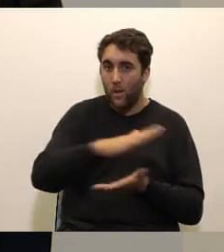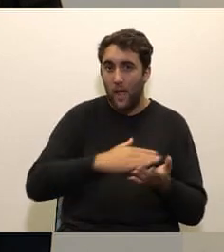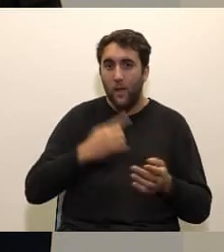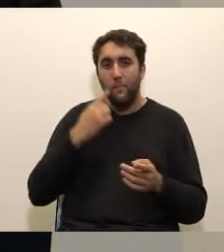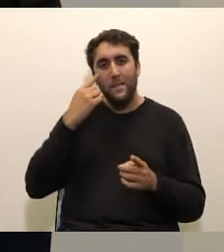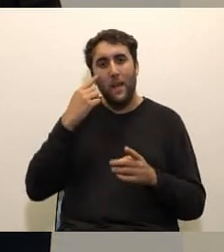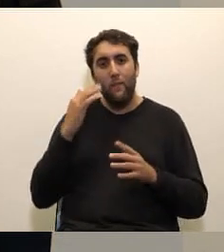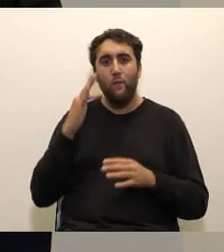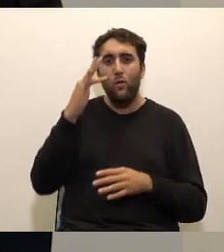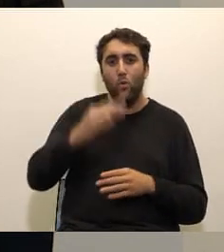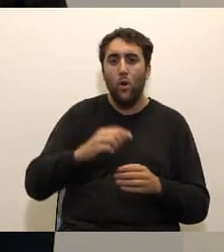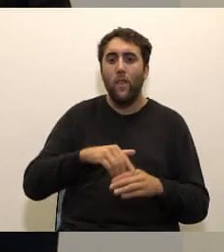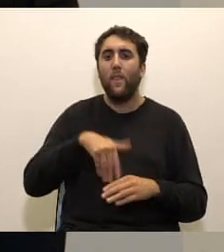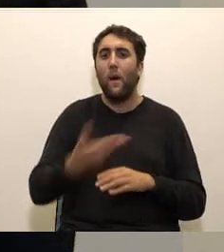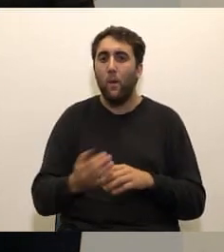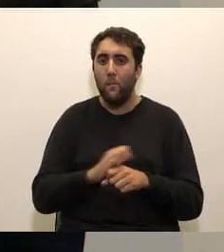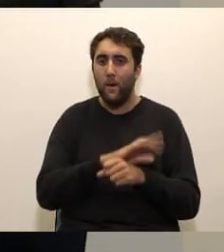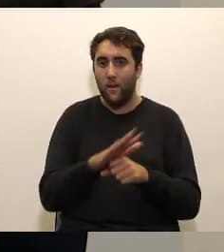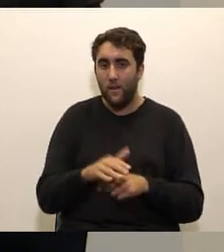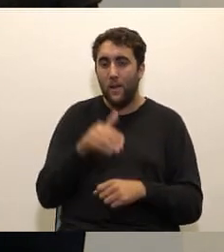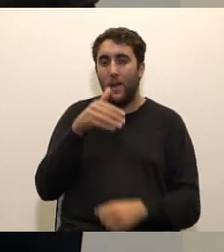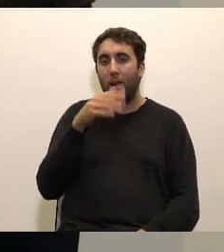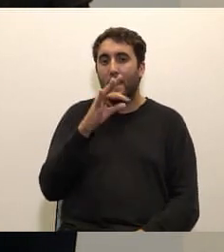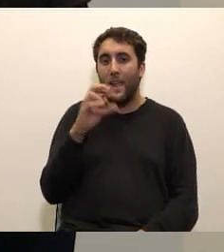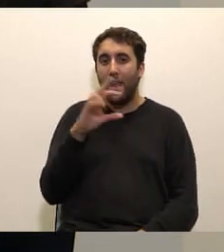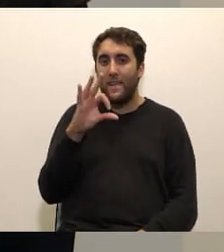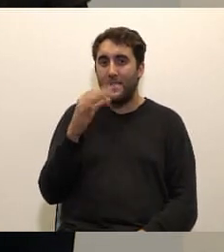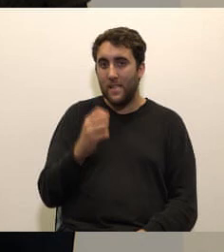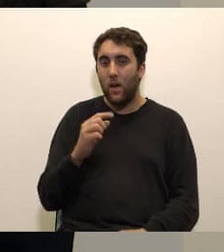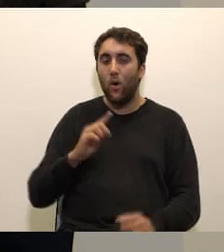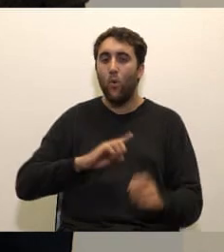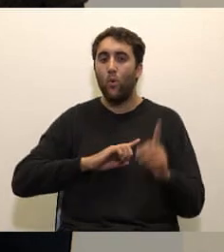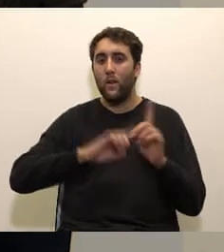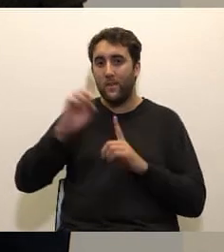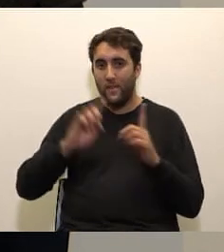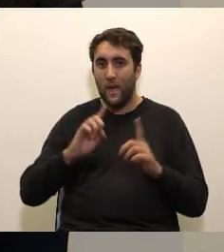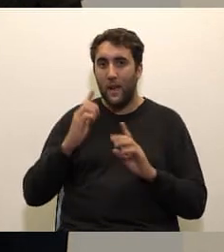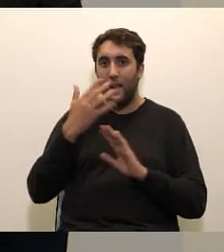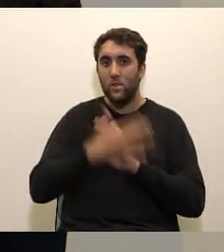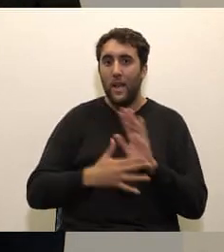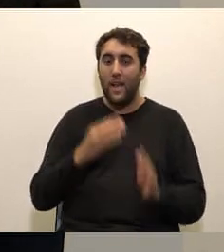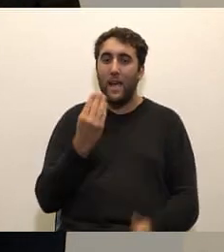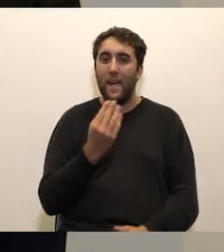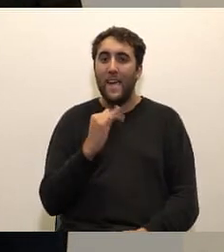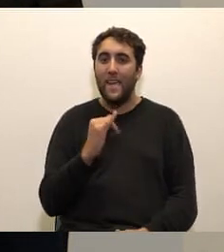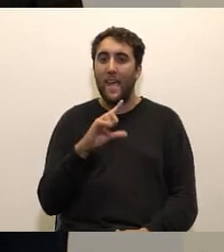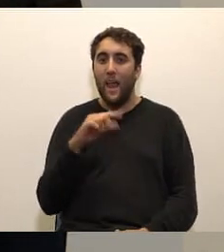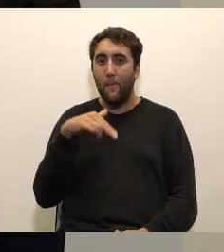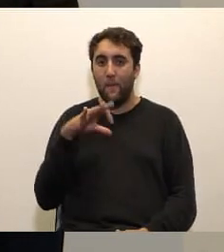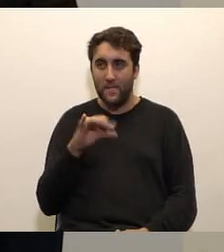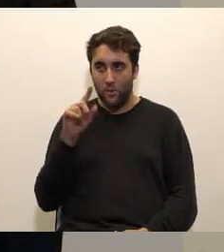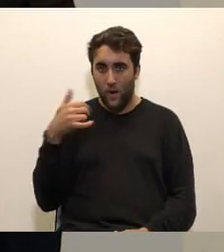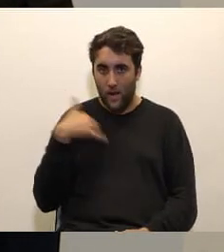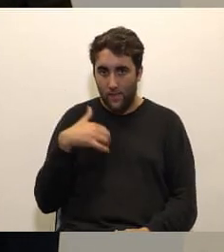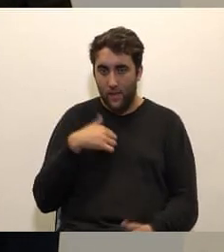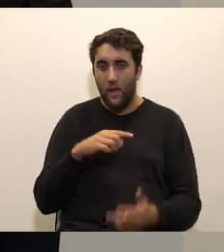futuro común post-pandemia, de María Teresa Lugo, de la Universidad Nacional de Quilmes. Y la